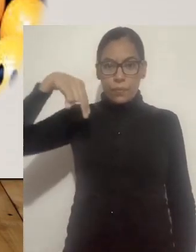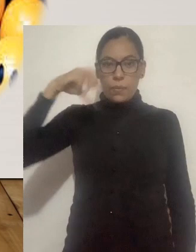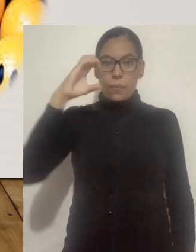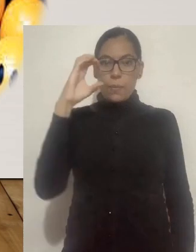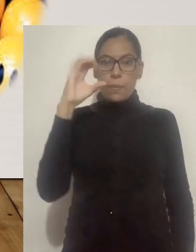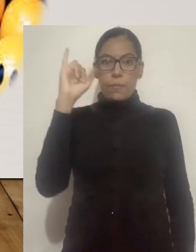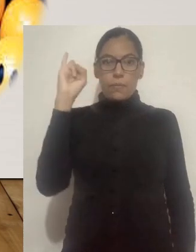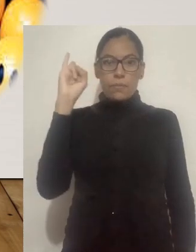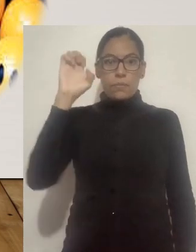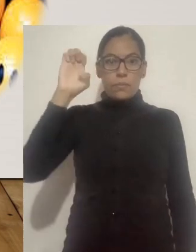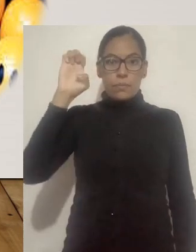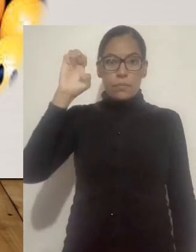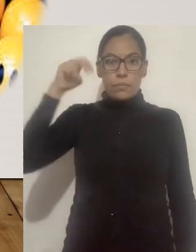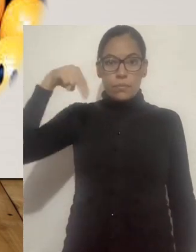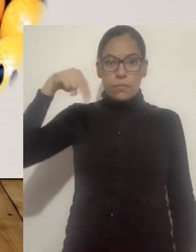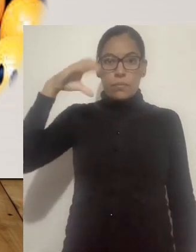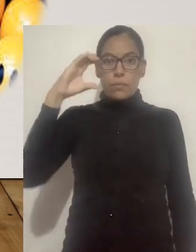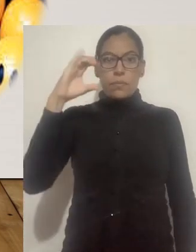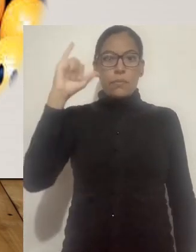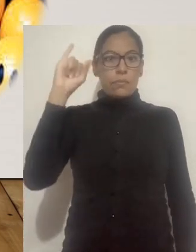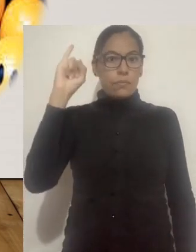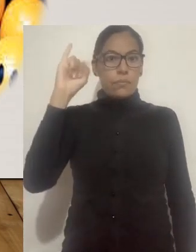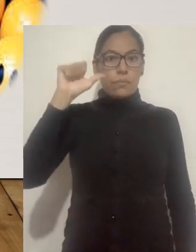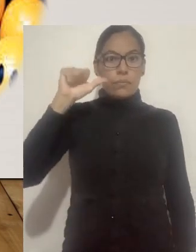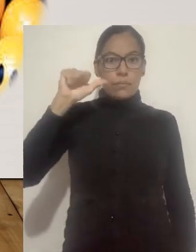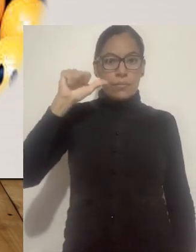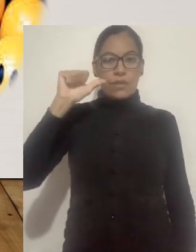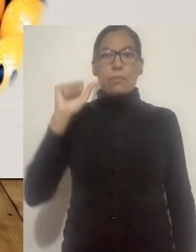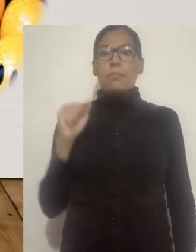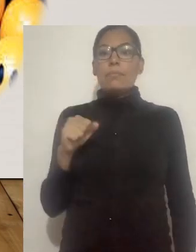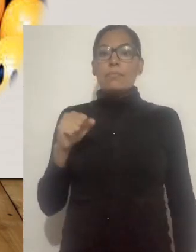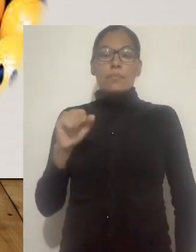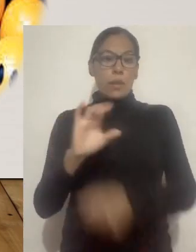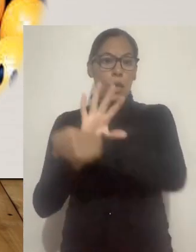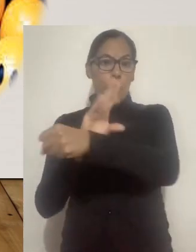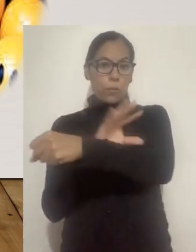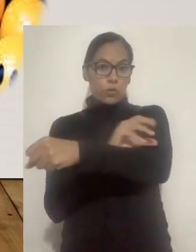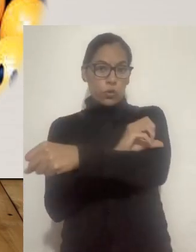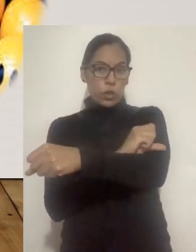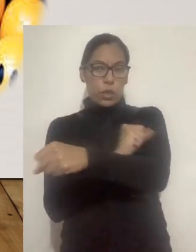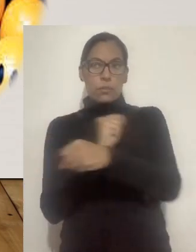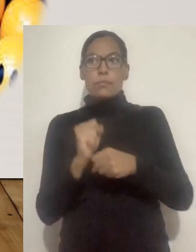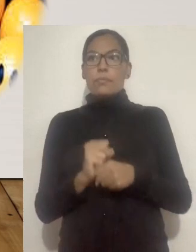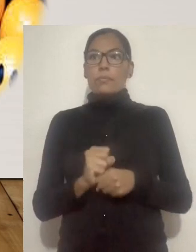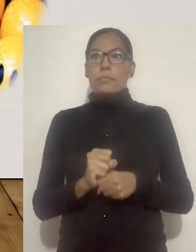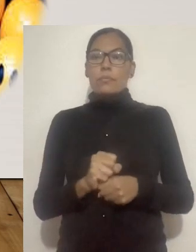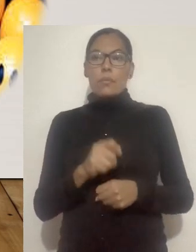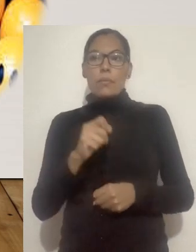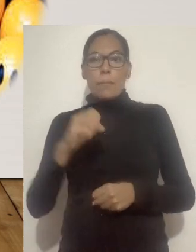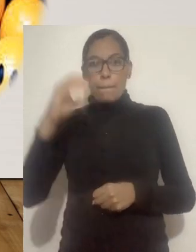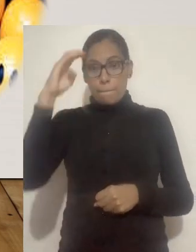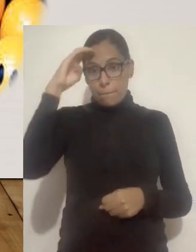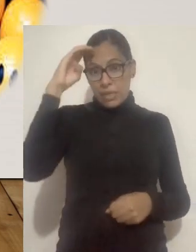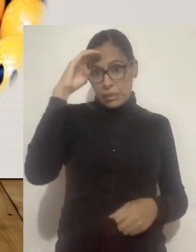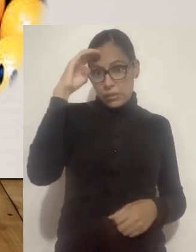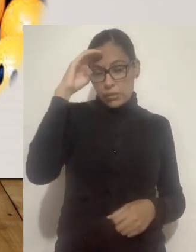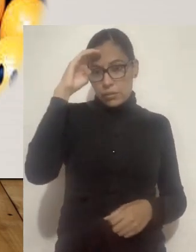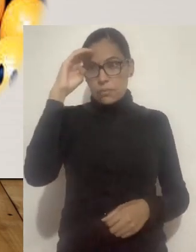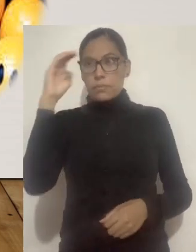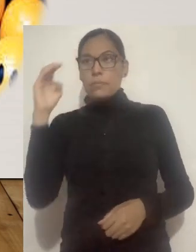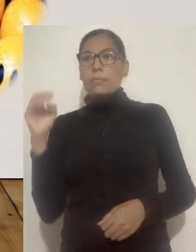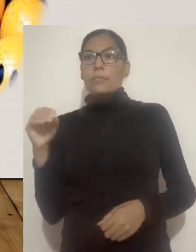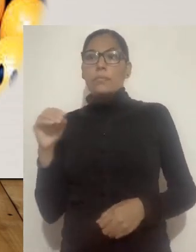La conciencia emocional se refiere a la toma de conciencia de las propias emociones y del